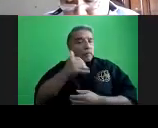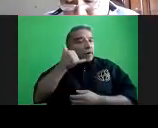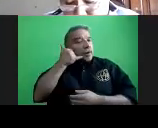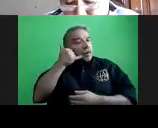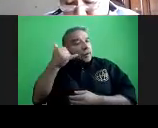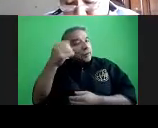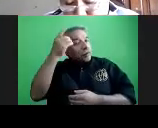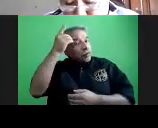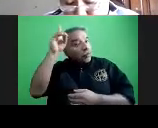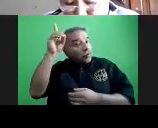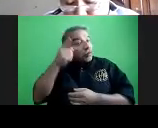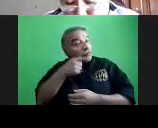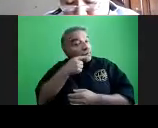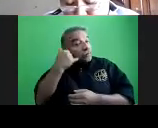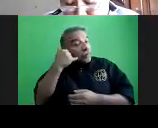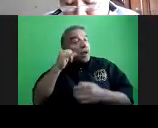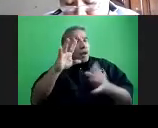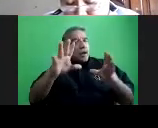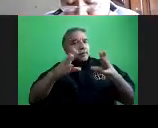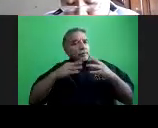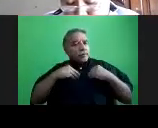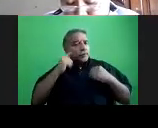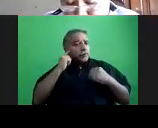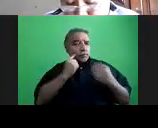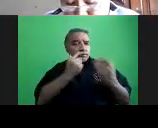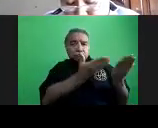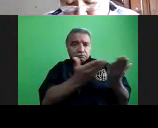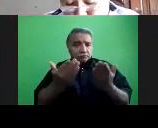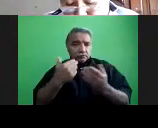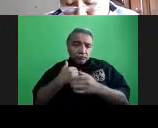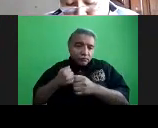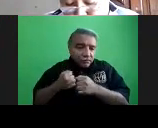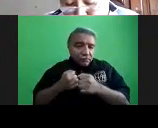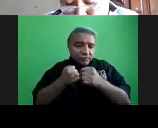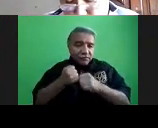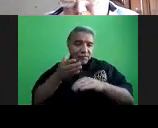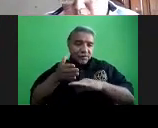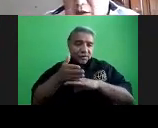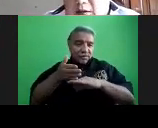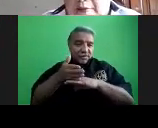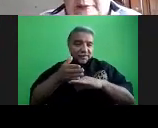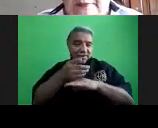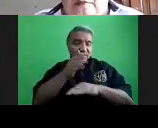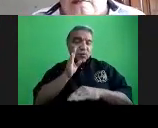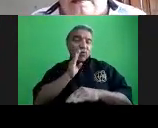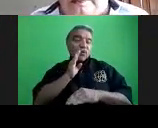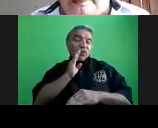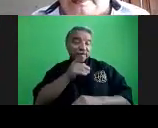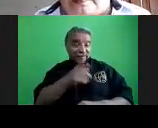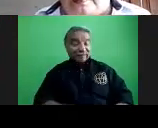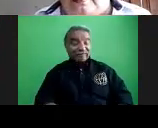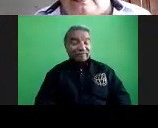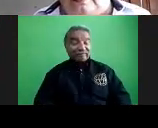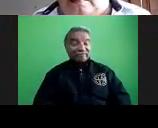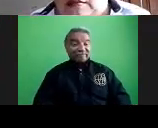todo? ¿Qué? Vamos a ver, vamos a buscar ayuda. Él buscó ayuda de una persona oyente. Entonces, él empezó a